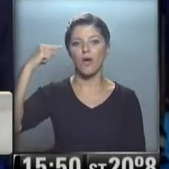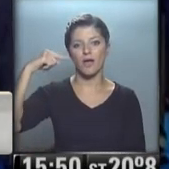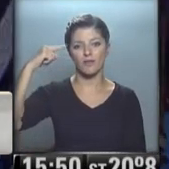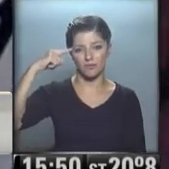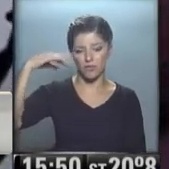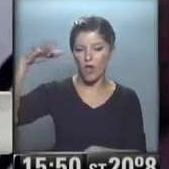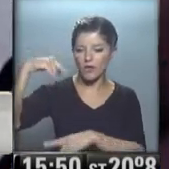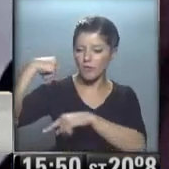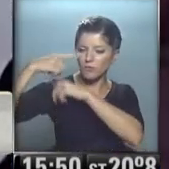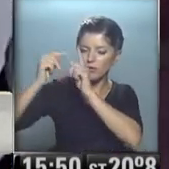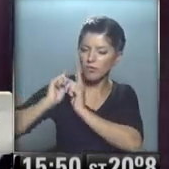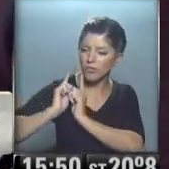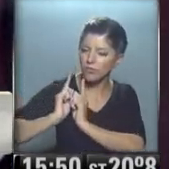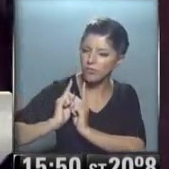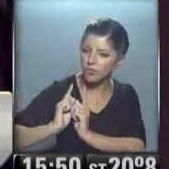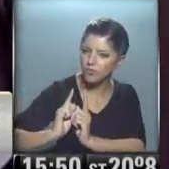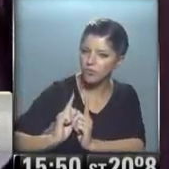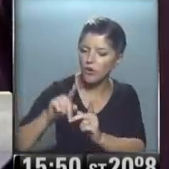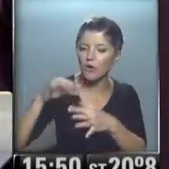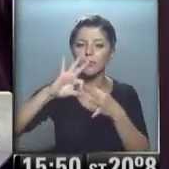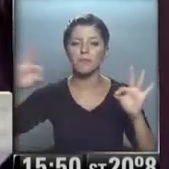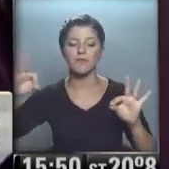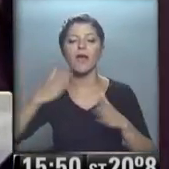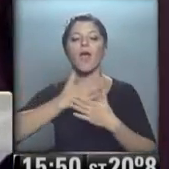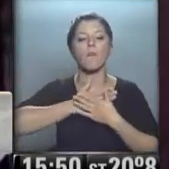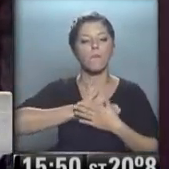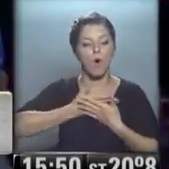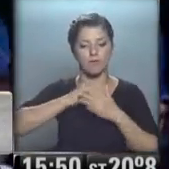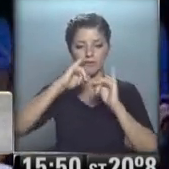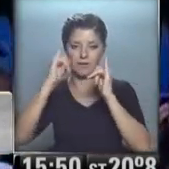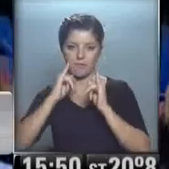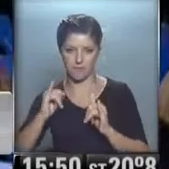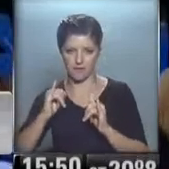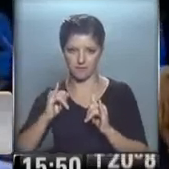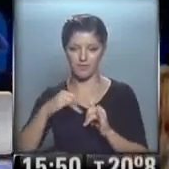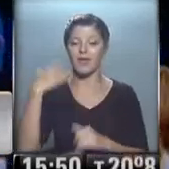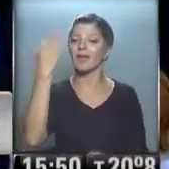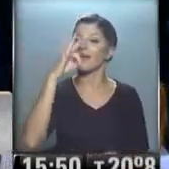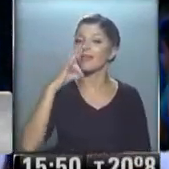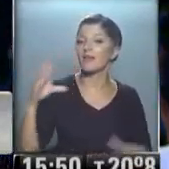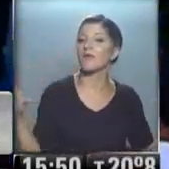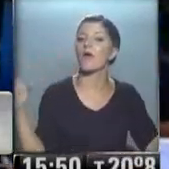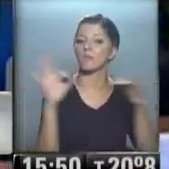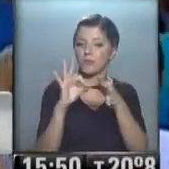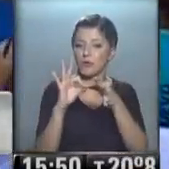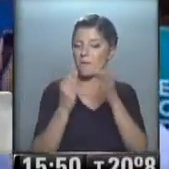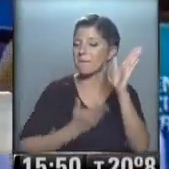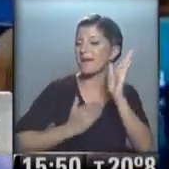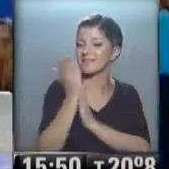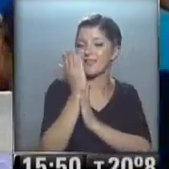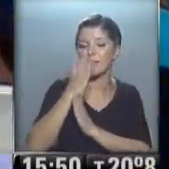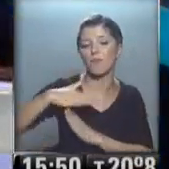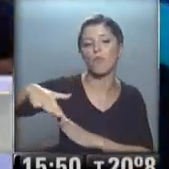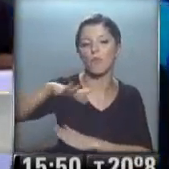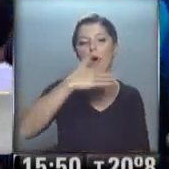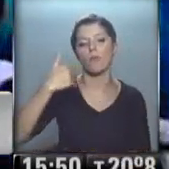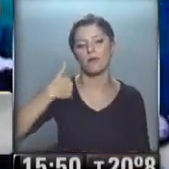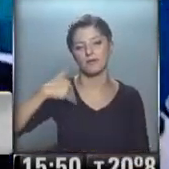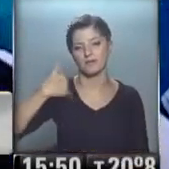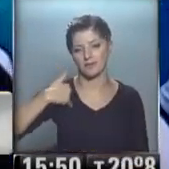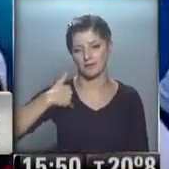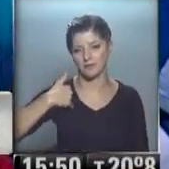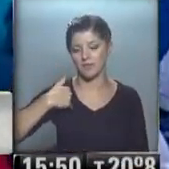del tiempo con este mensaje de amor y paz que deberá unir por siempre al pueblo argentino. Nada ni